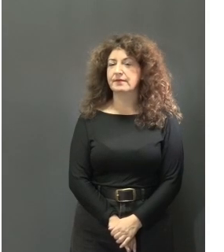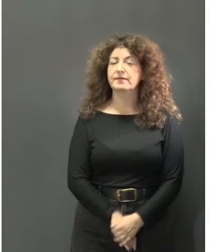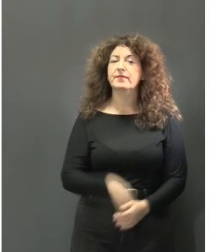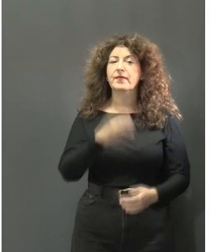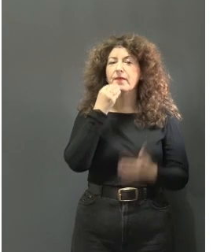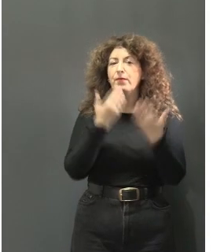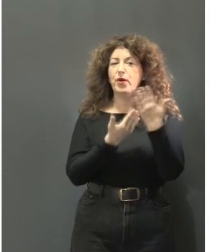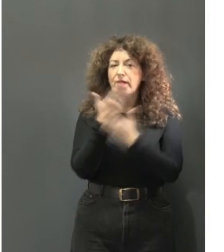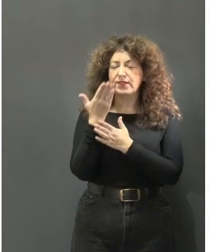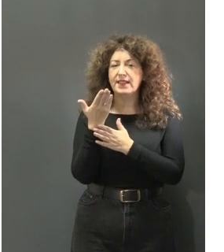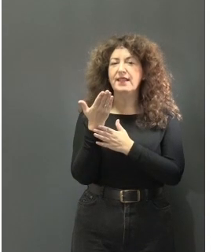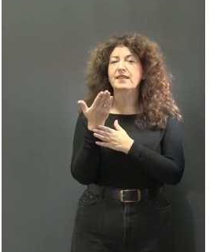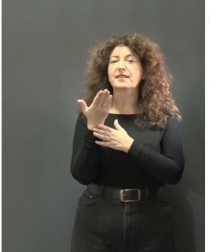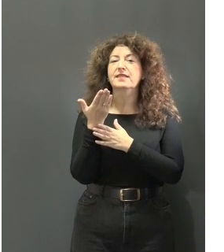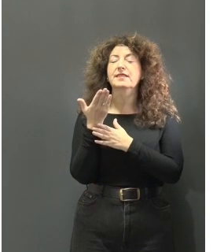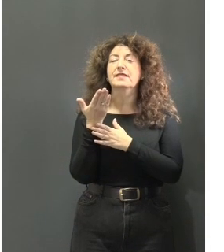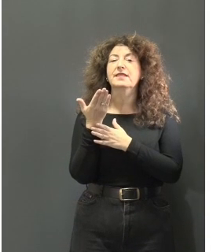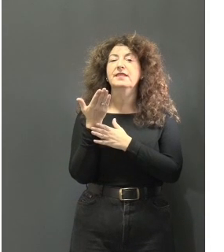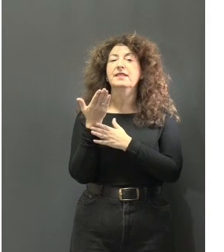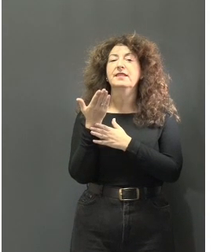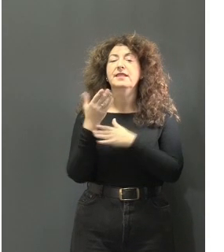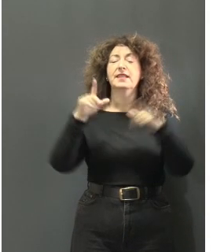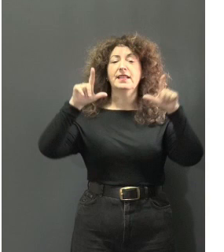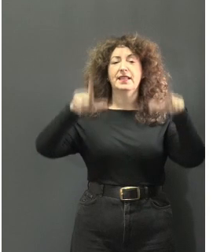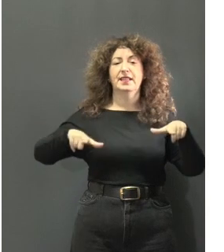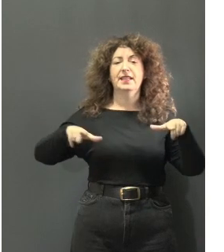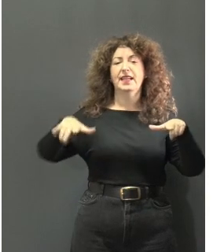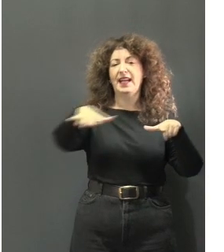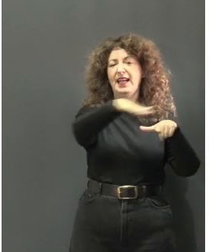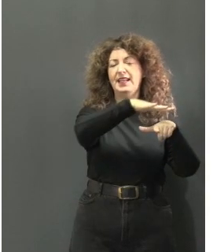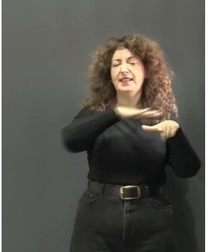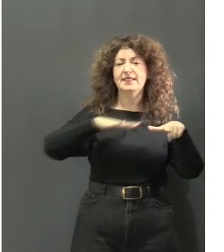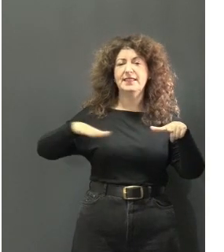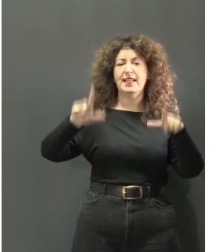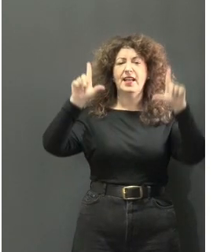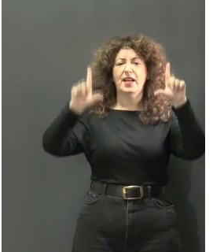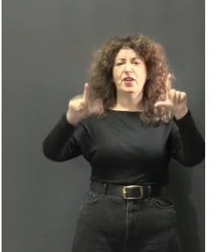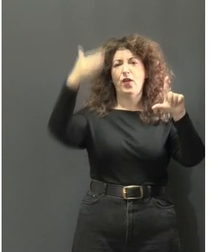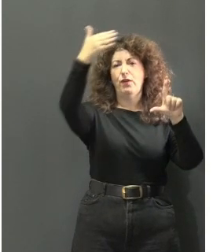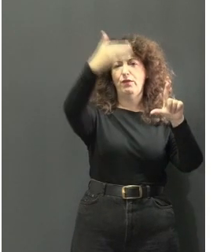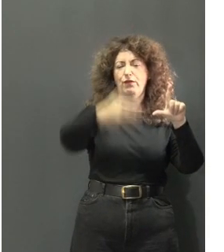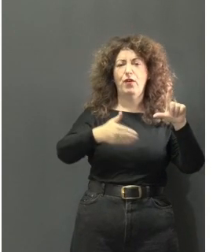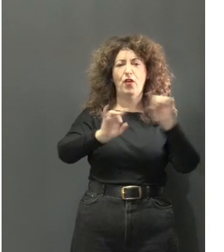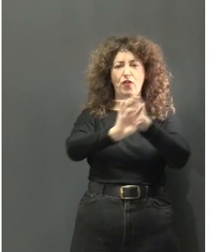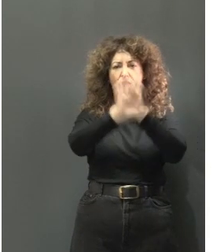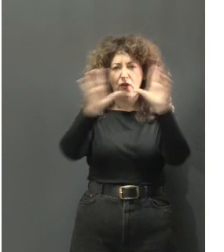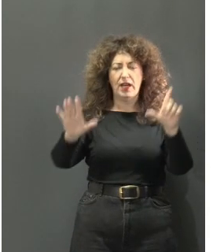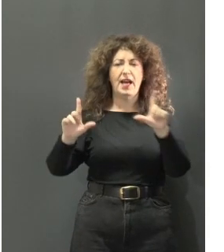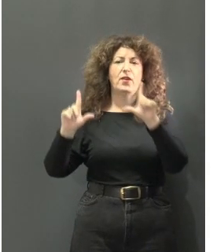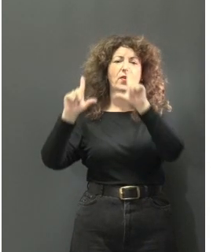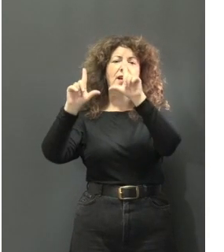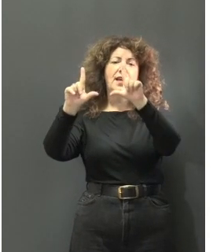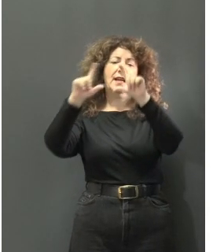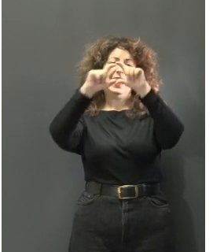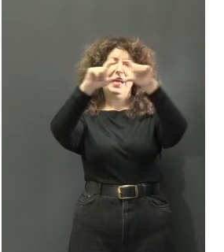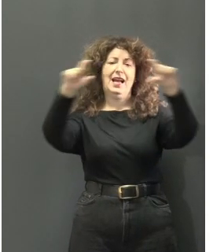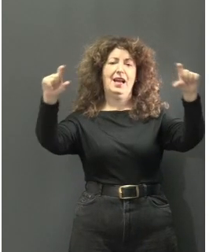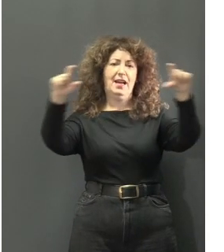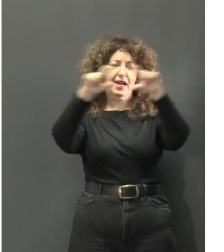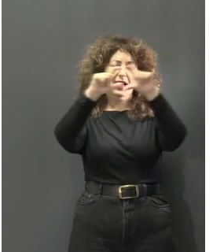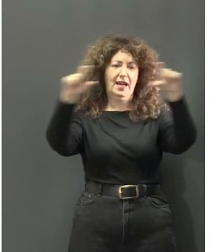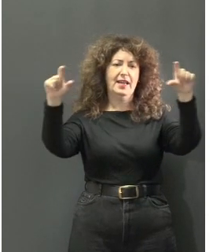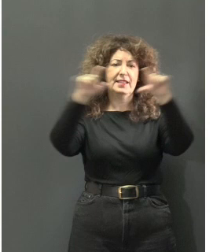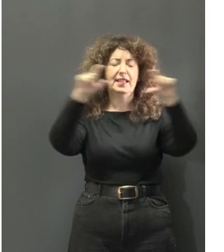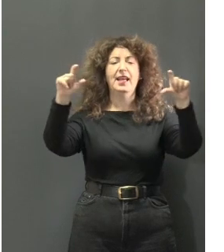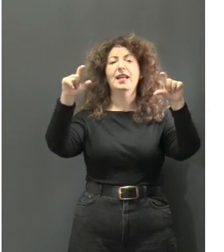Buenos días. Estamos en un escenario de fondo claro con un cartel corporativo CEAPAT Imserso en